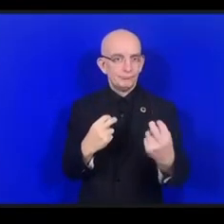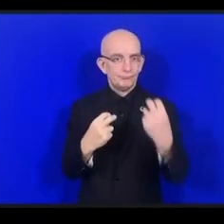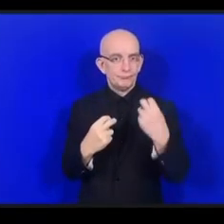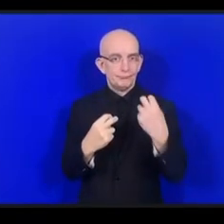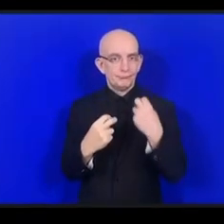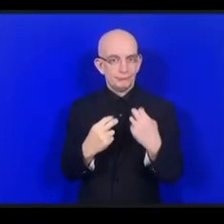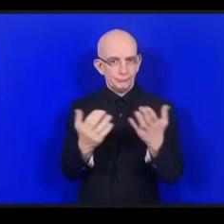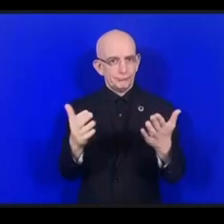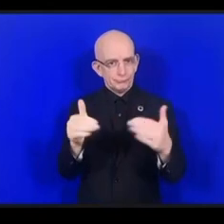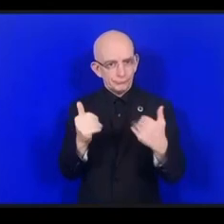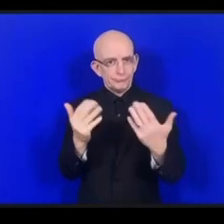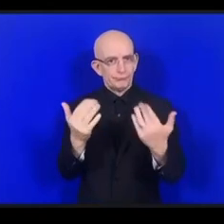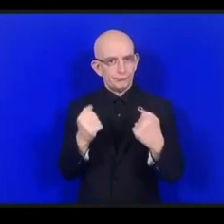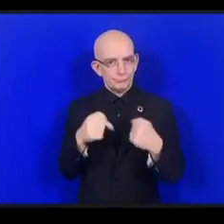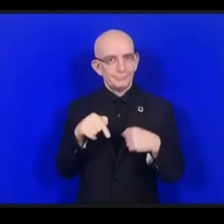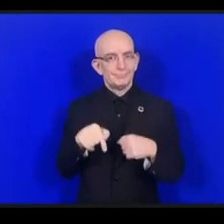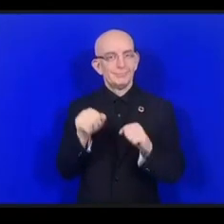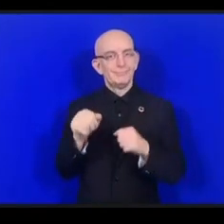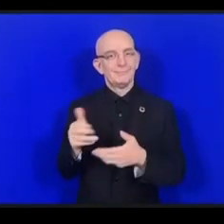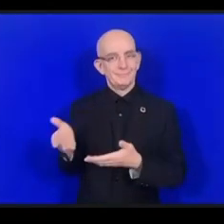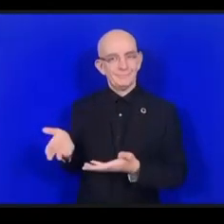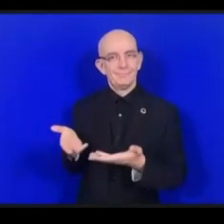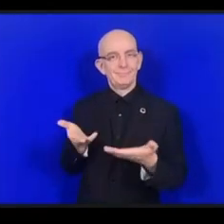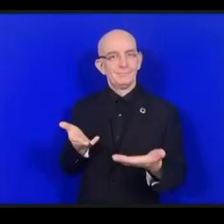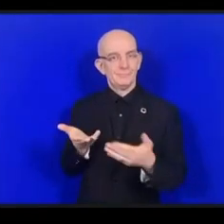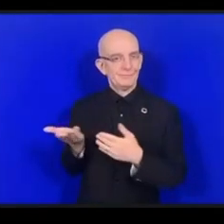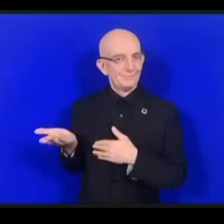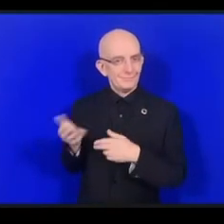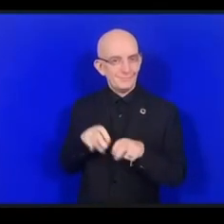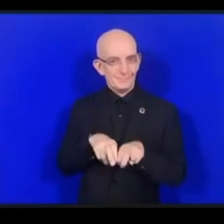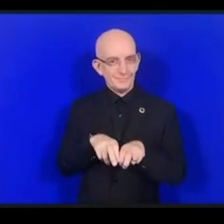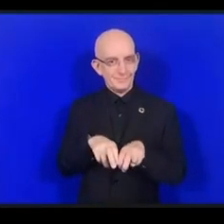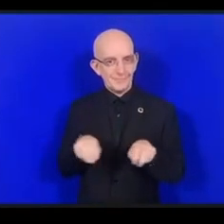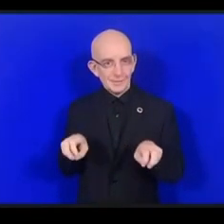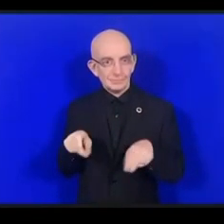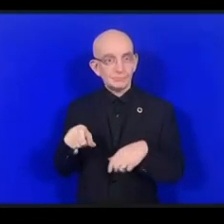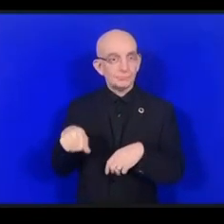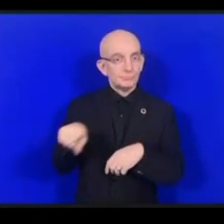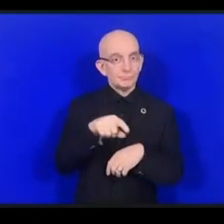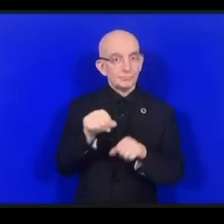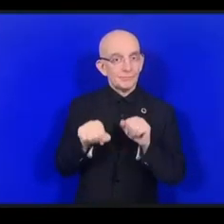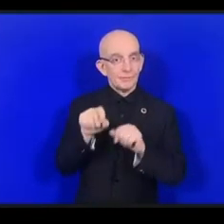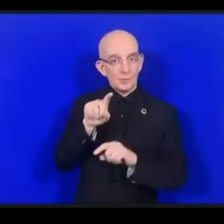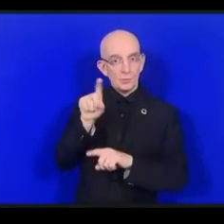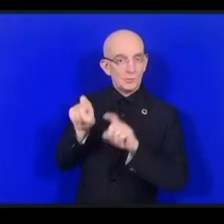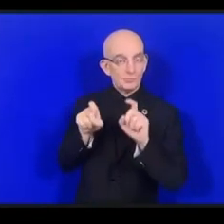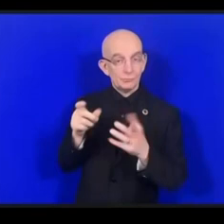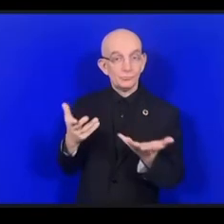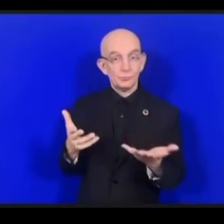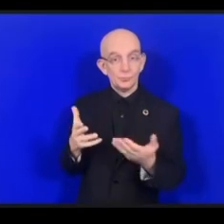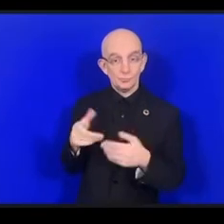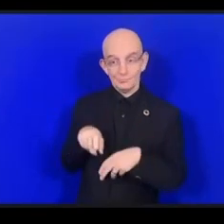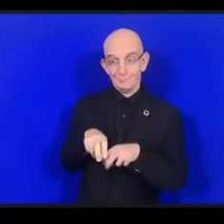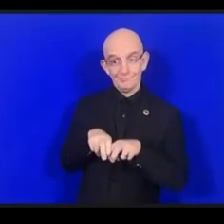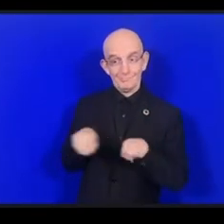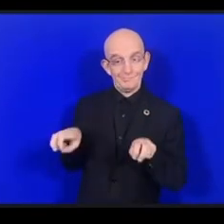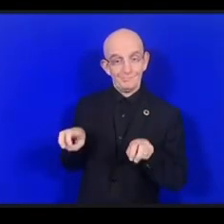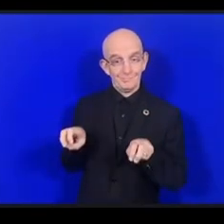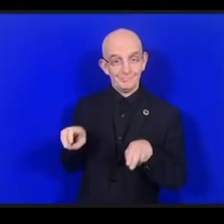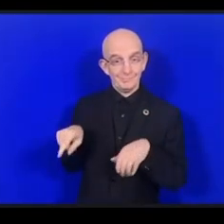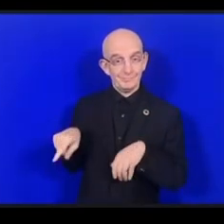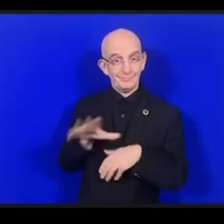sin más tenemos cinco panelistas en la sala y les vamos a plantear preguntas hay una conexión